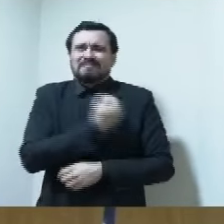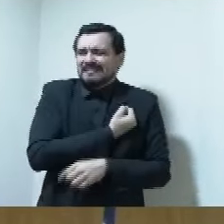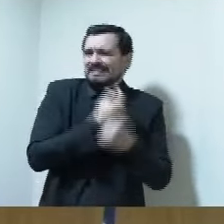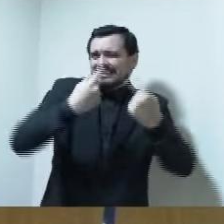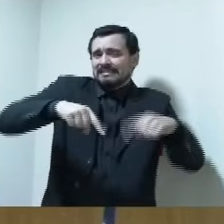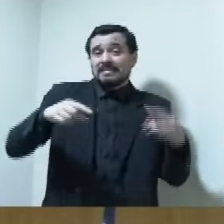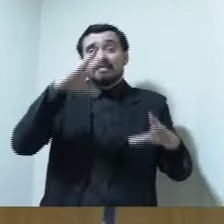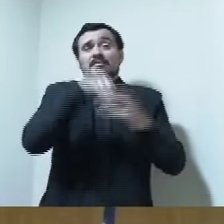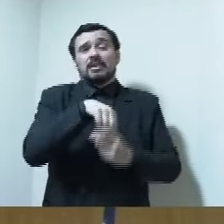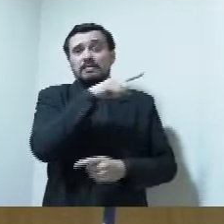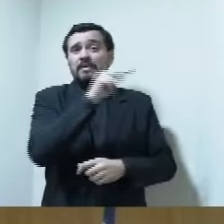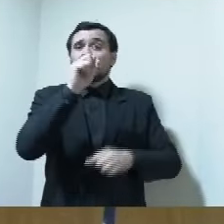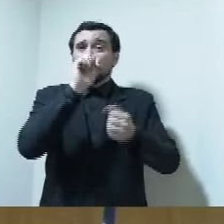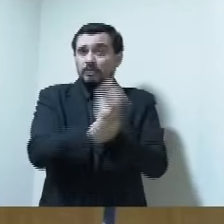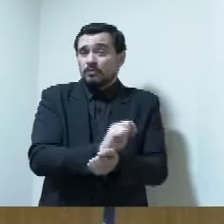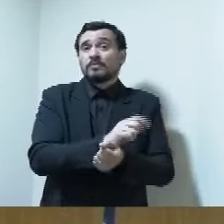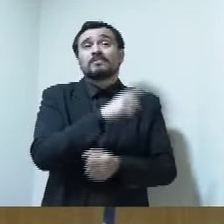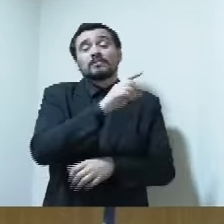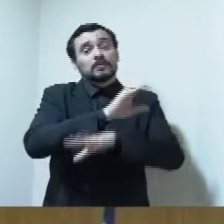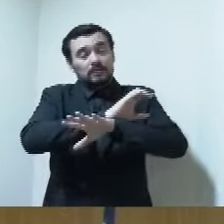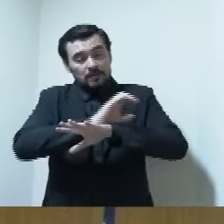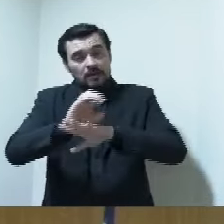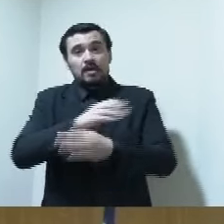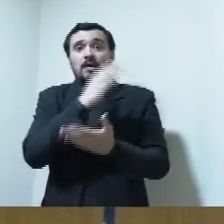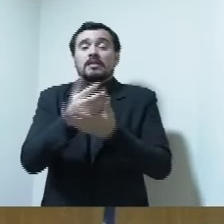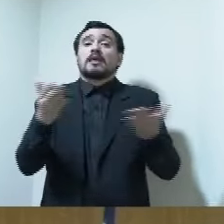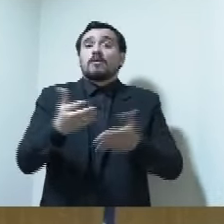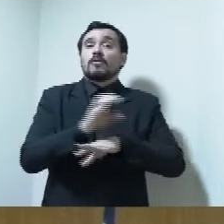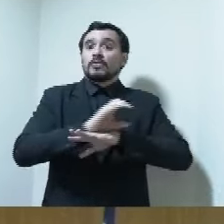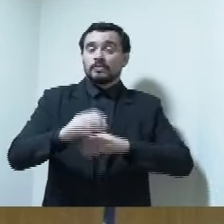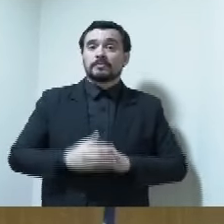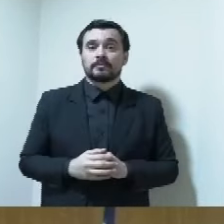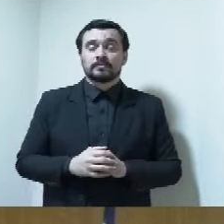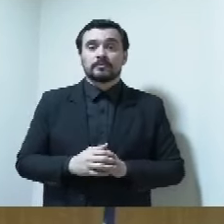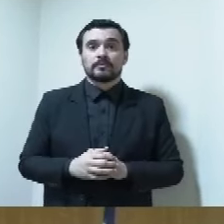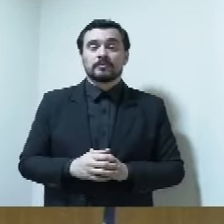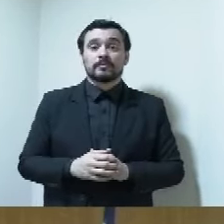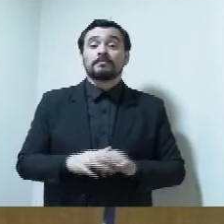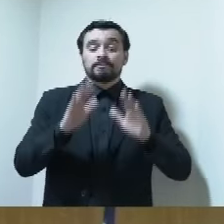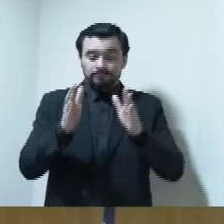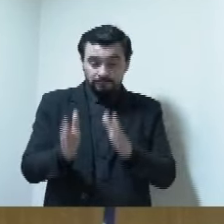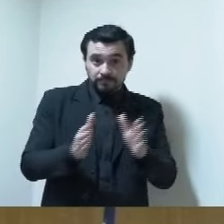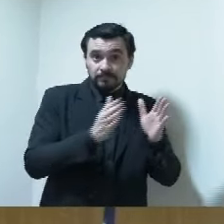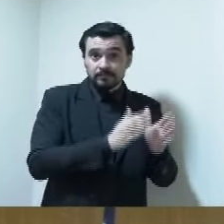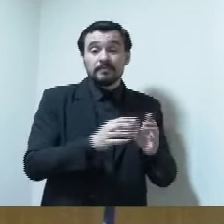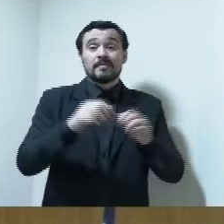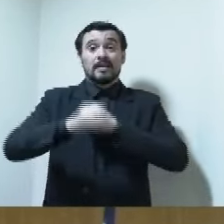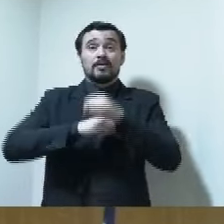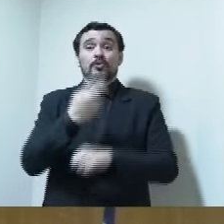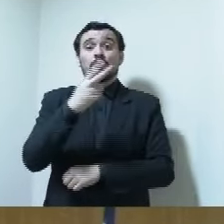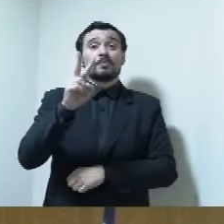penitenciarías. ¿Quién permitió esto y para beneficiar a quién? Por otro lado, en el 2020